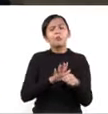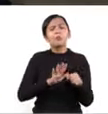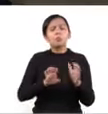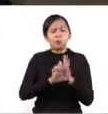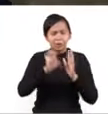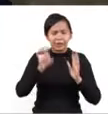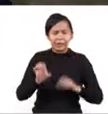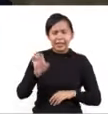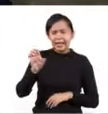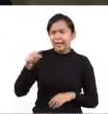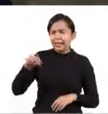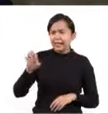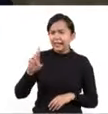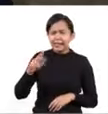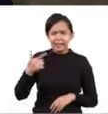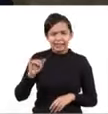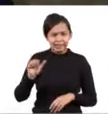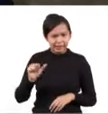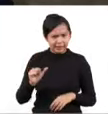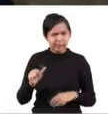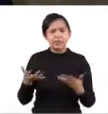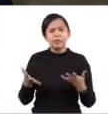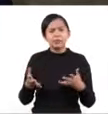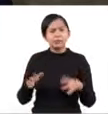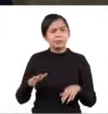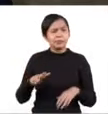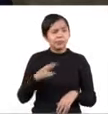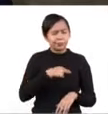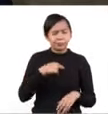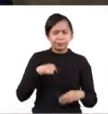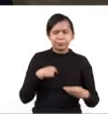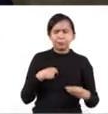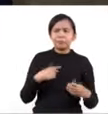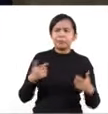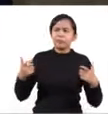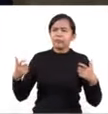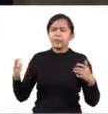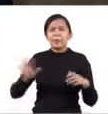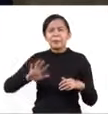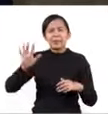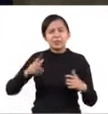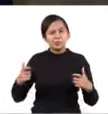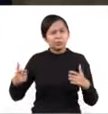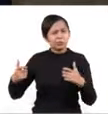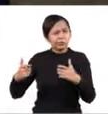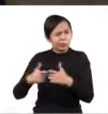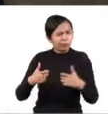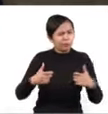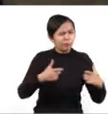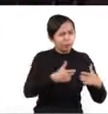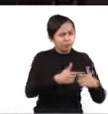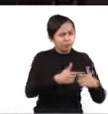hoy hemos hablado de las posibilidades de cooperación. Y una frase tal vez más sobre México. También